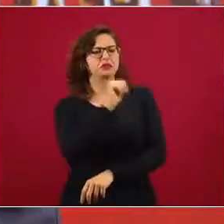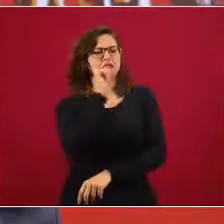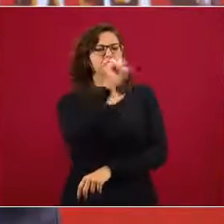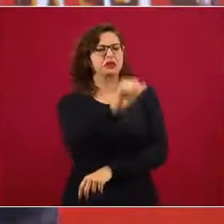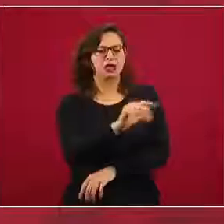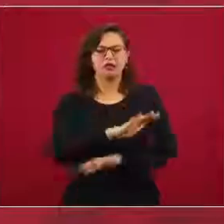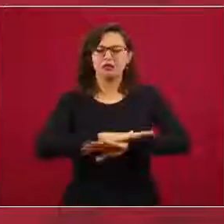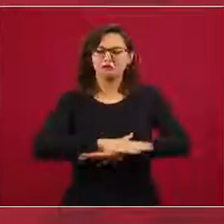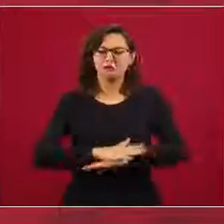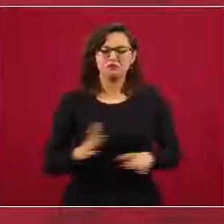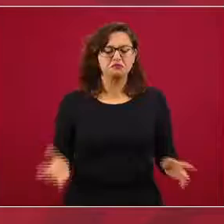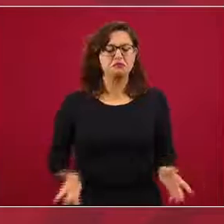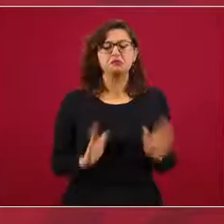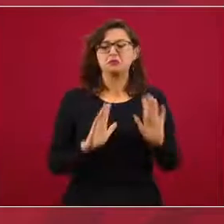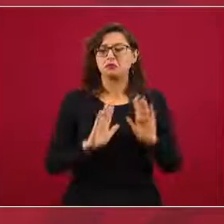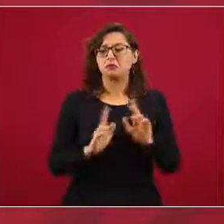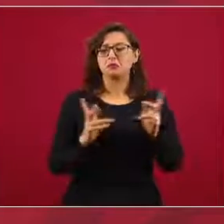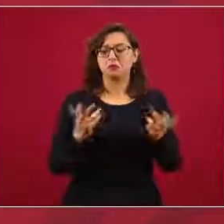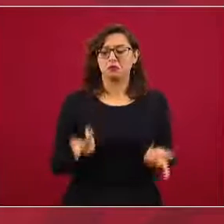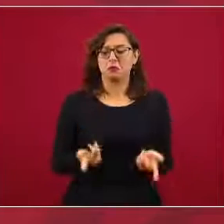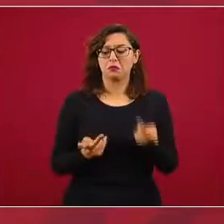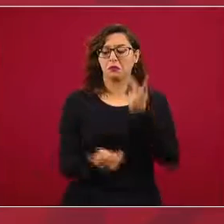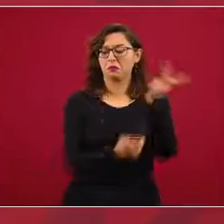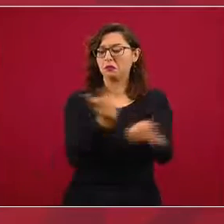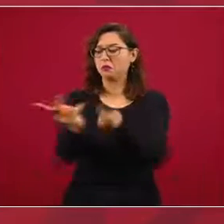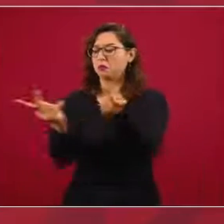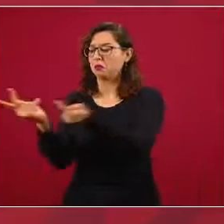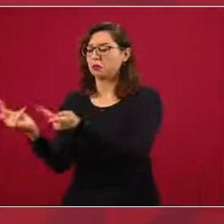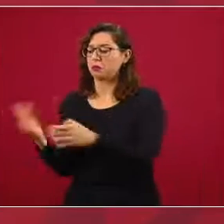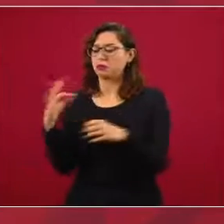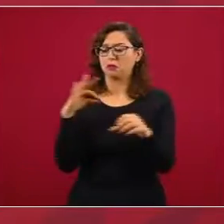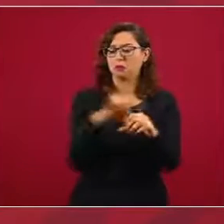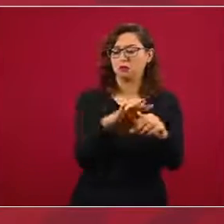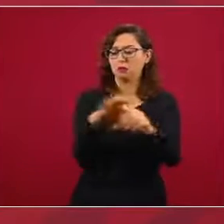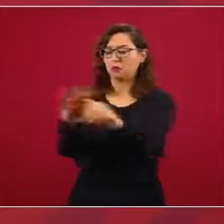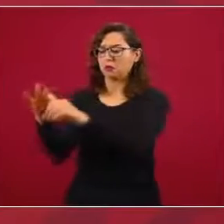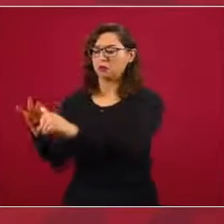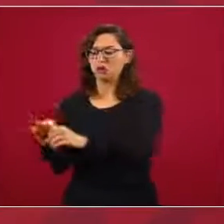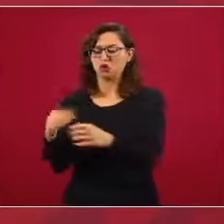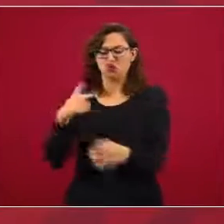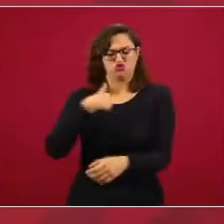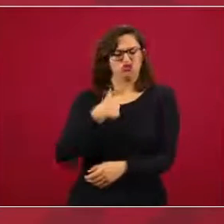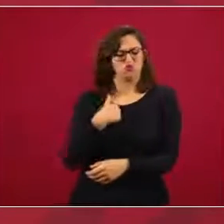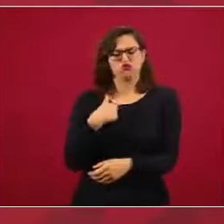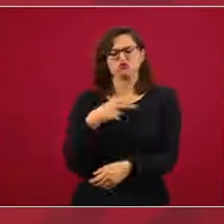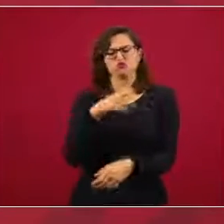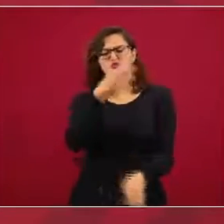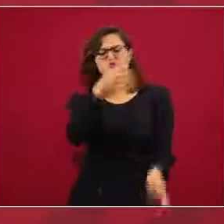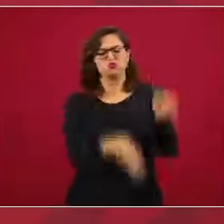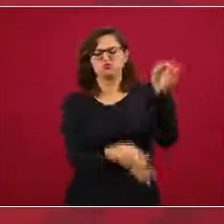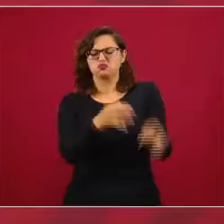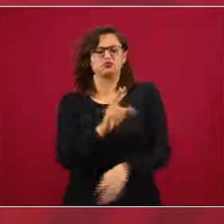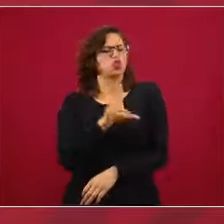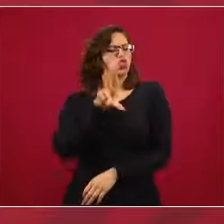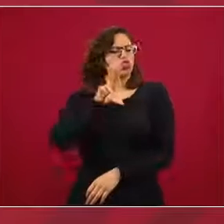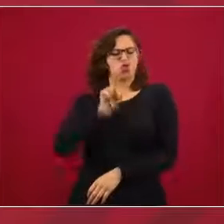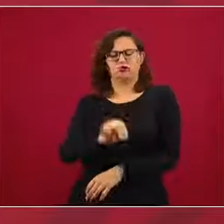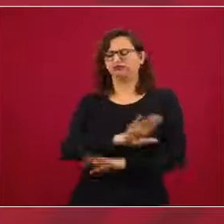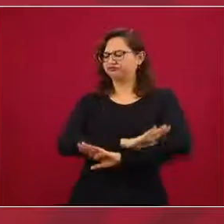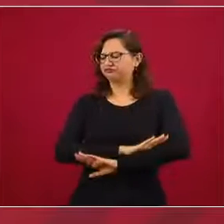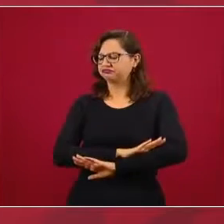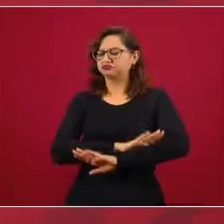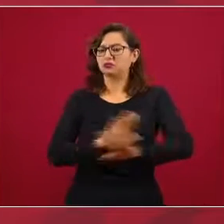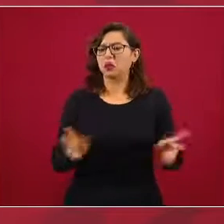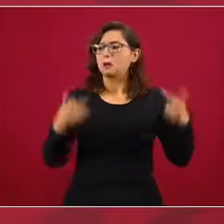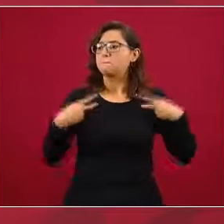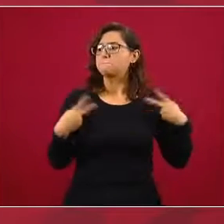votaría en contra si pierdo y si la gente dice que se enjuicie a los expresidentes, de